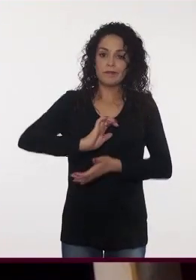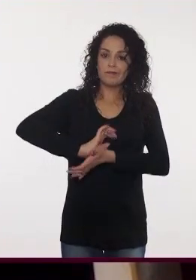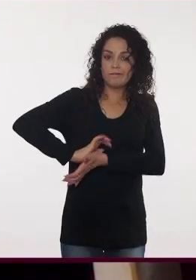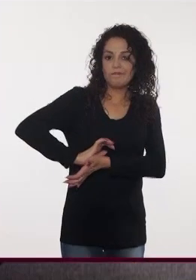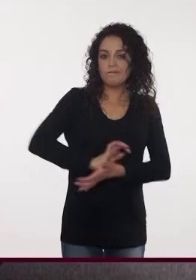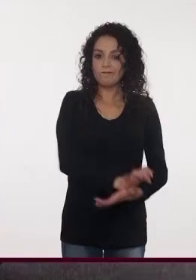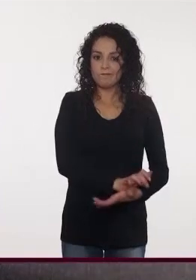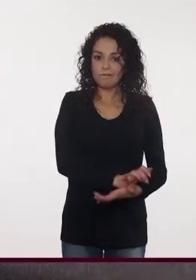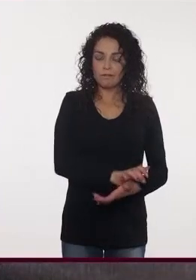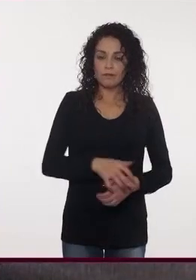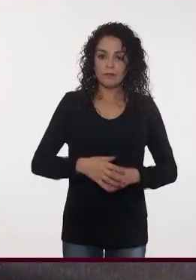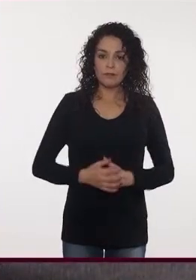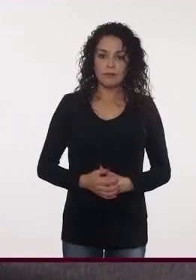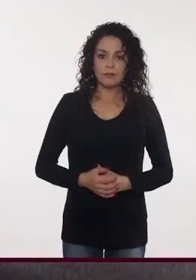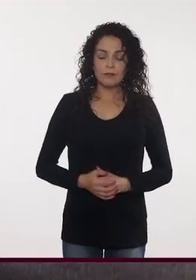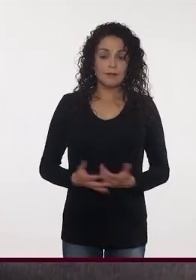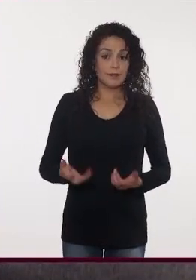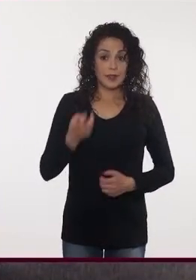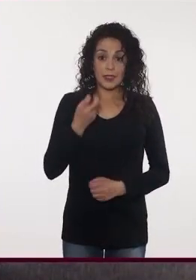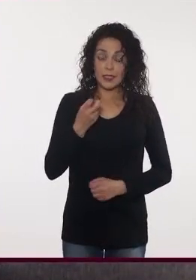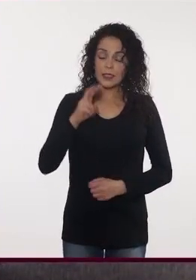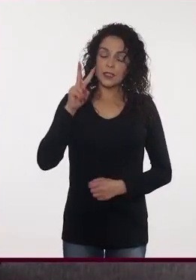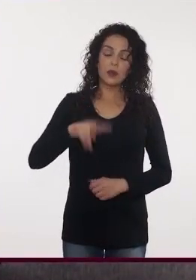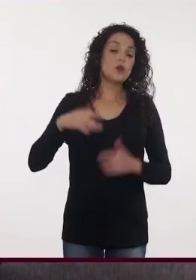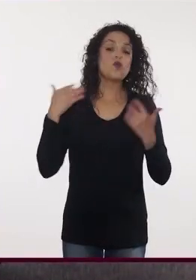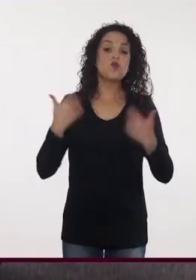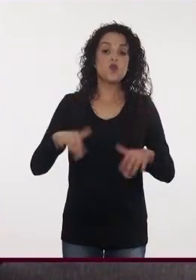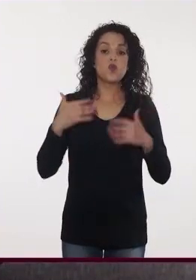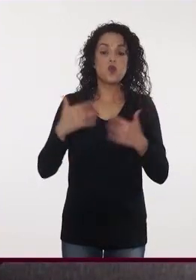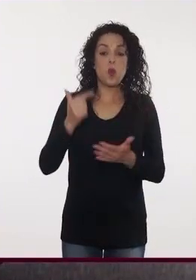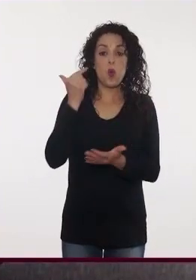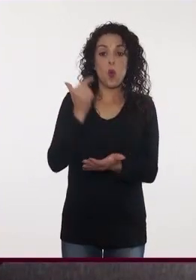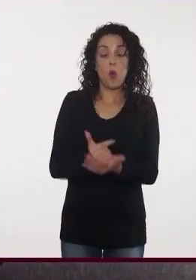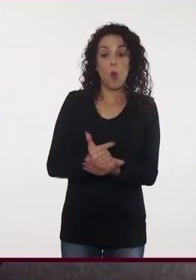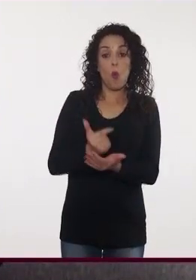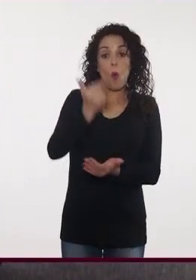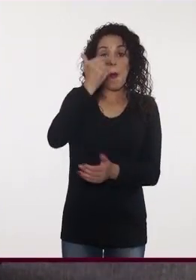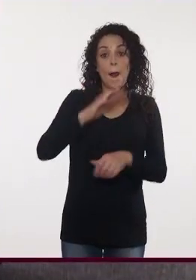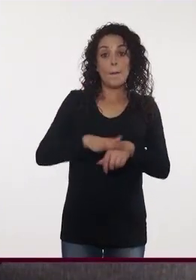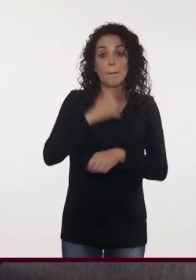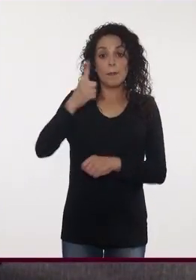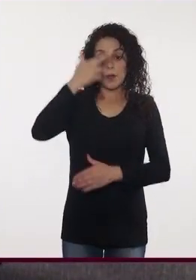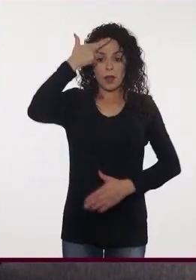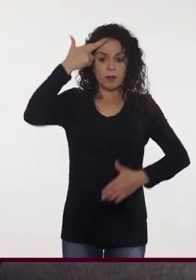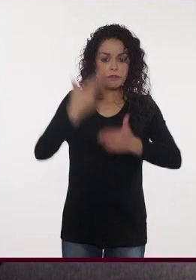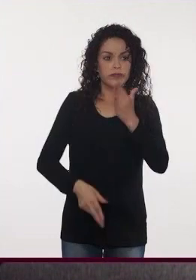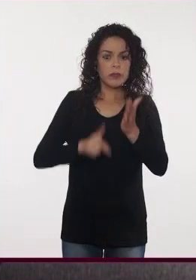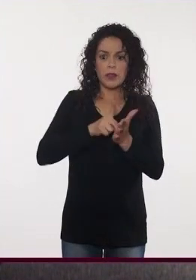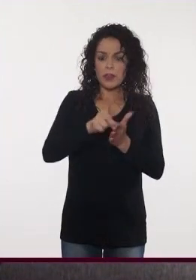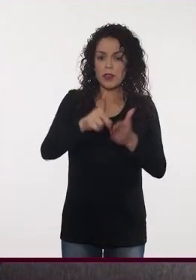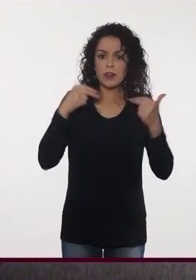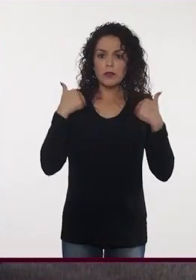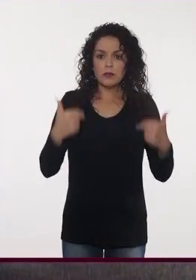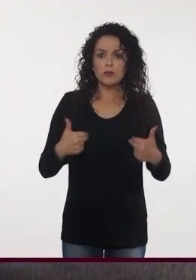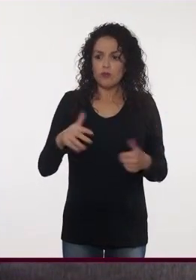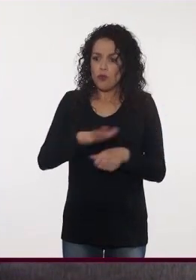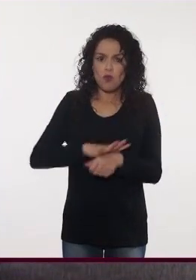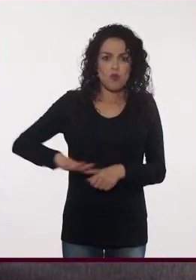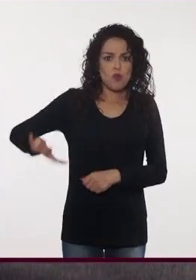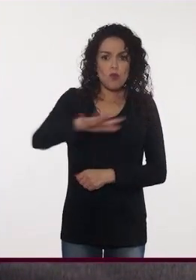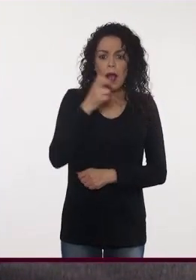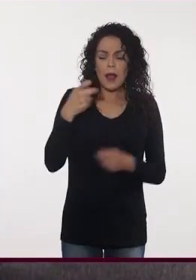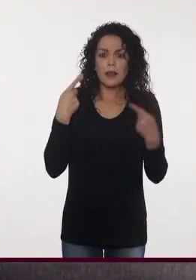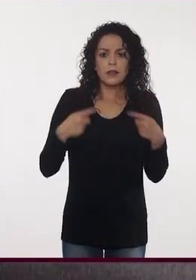marginación. Esto es un grave problema porque atenta contra los derechos humanos de todas estas personas que, como